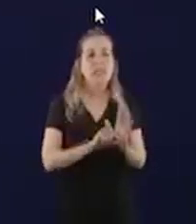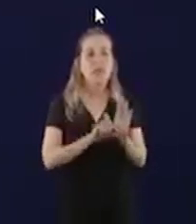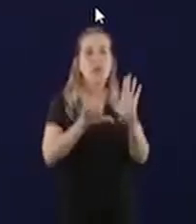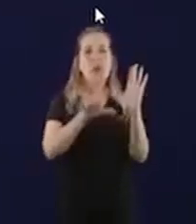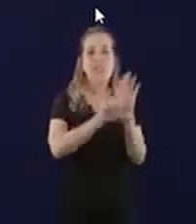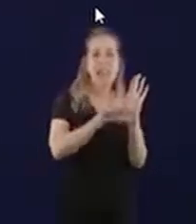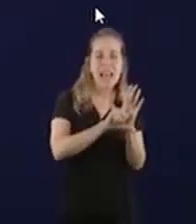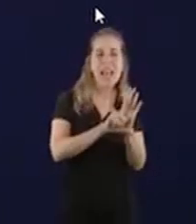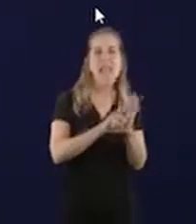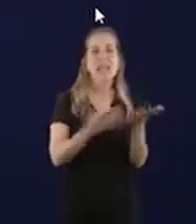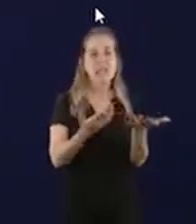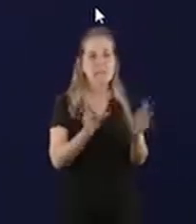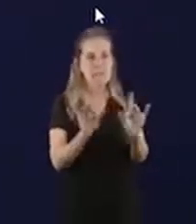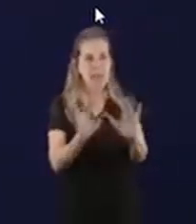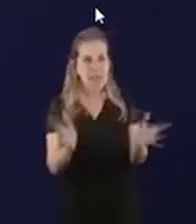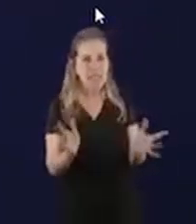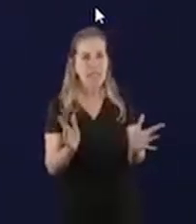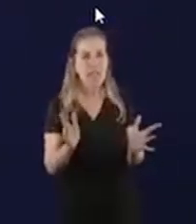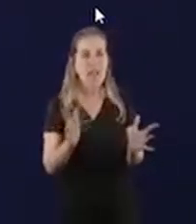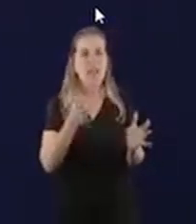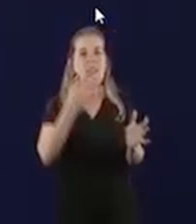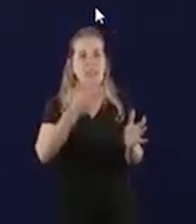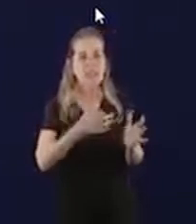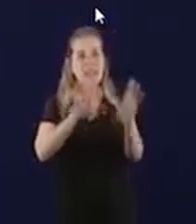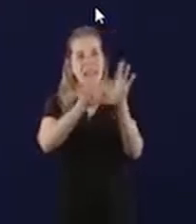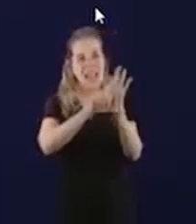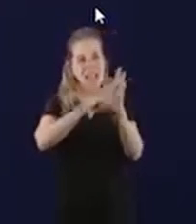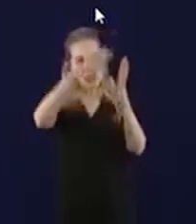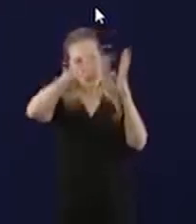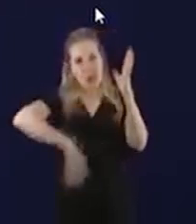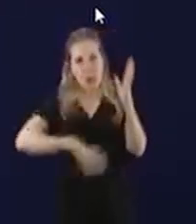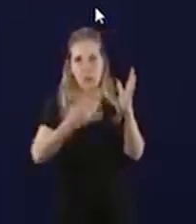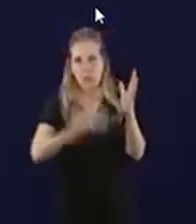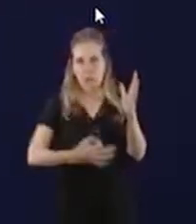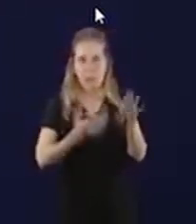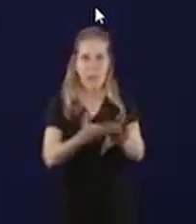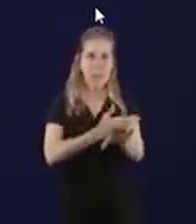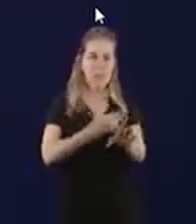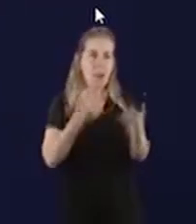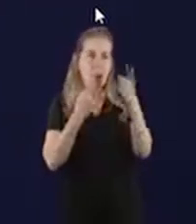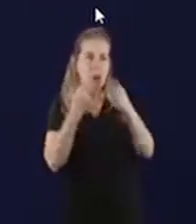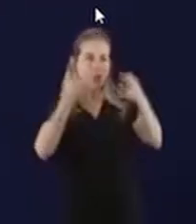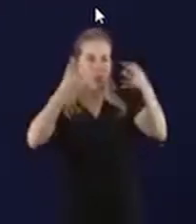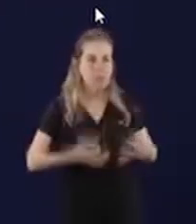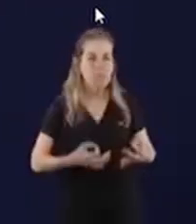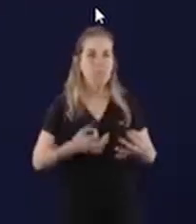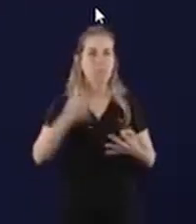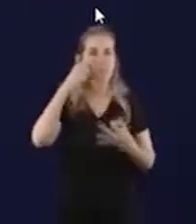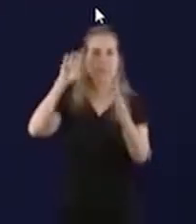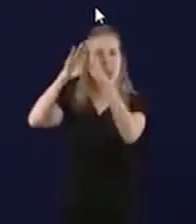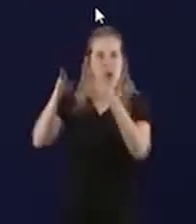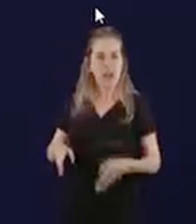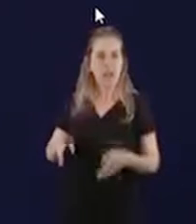controversia y lo cierto es que todo siempre va a tener el el el control legislativo y del resto de los